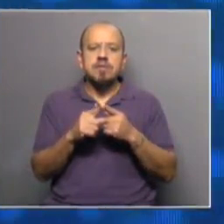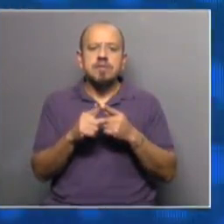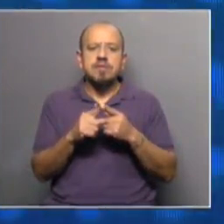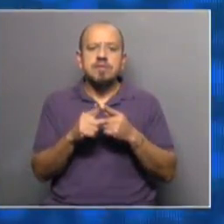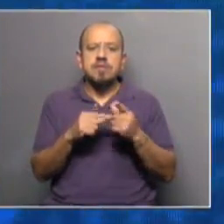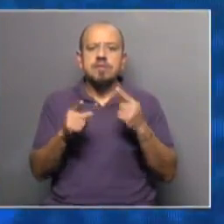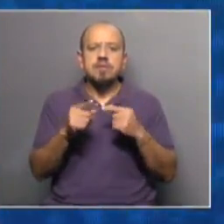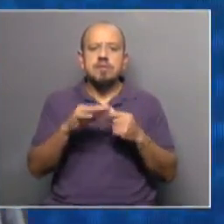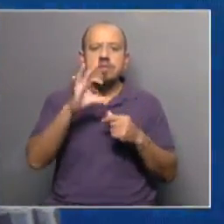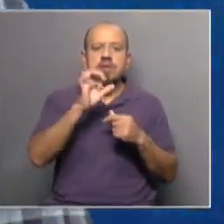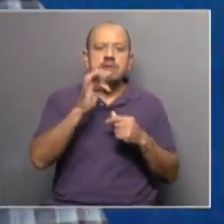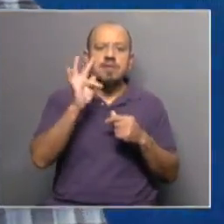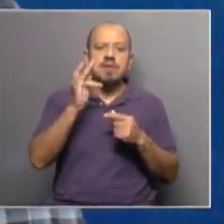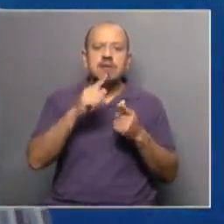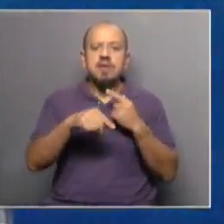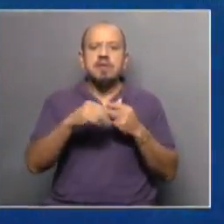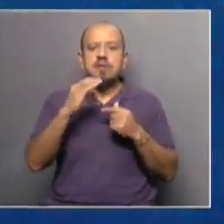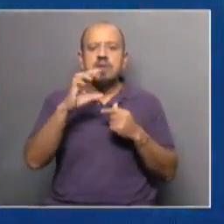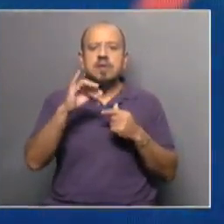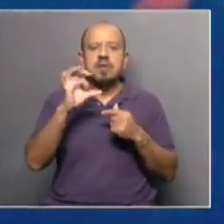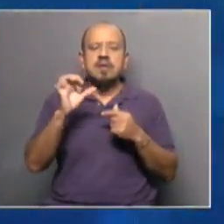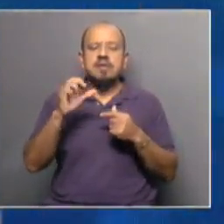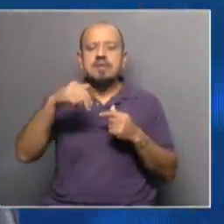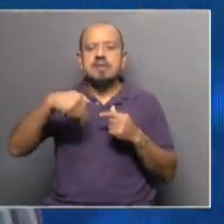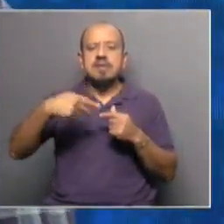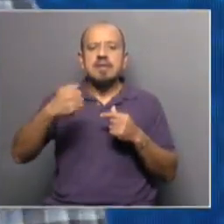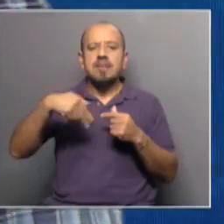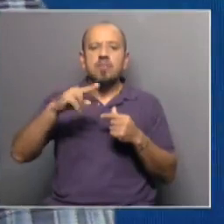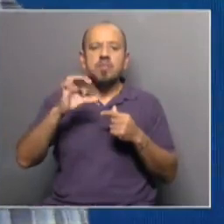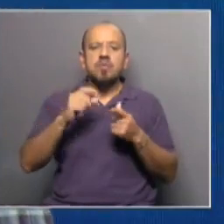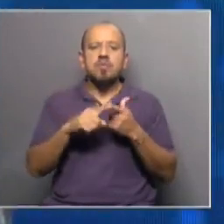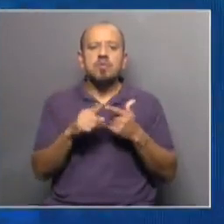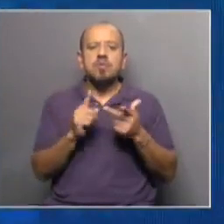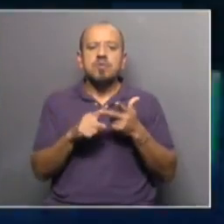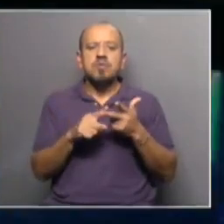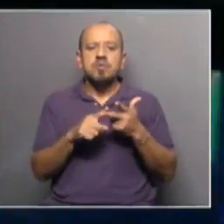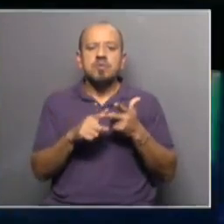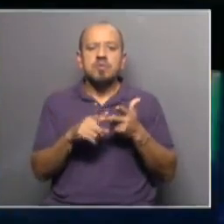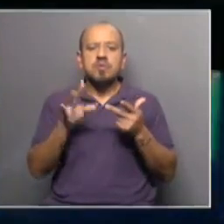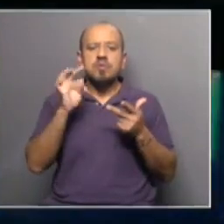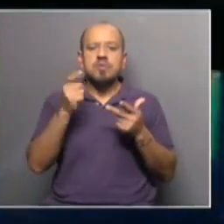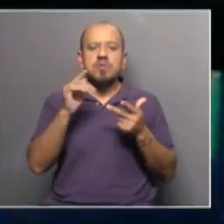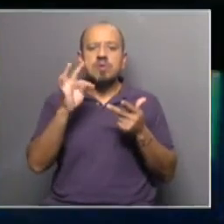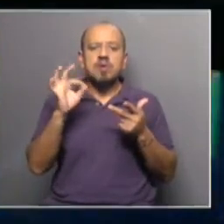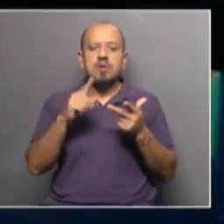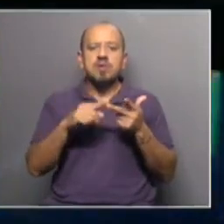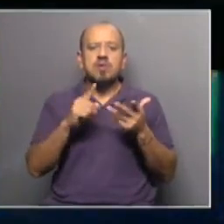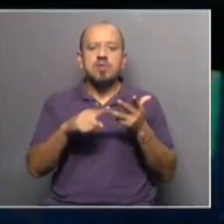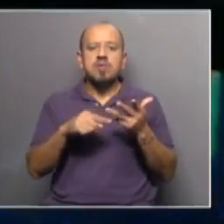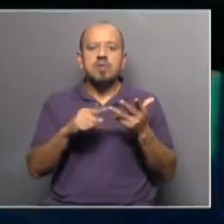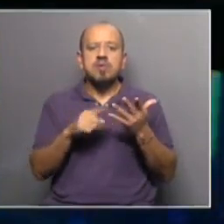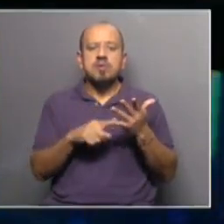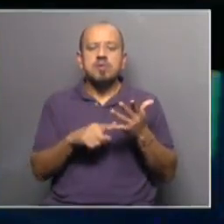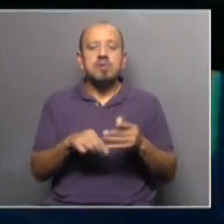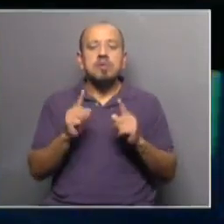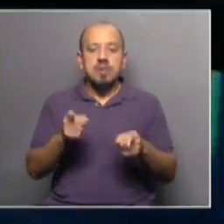sé, Sebastián Fernández, Cris Namu, Sabina Bello, así de memoria, ¿no? Sí, sí. También los propios clubes. Tato López, ¿no? El Maestro Tavares. Generó